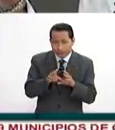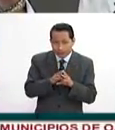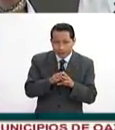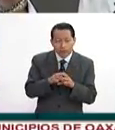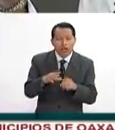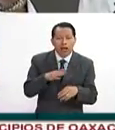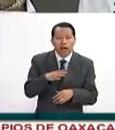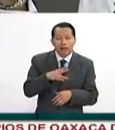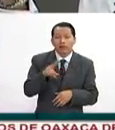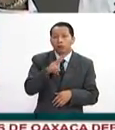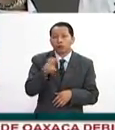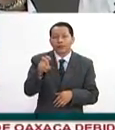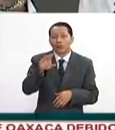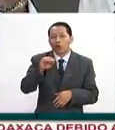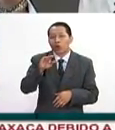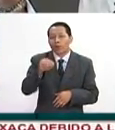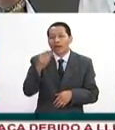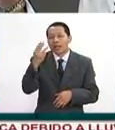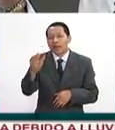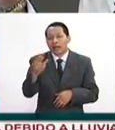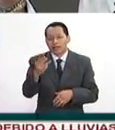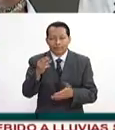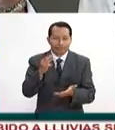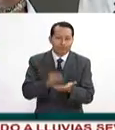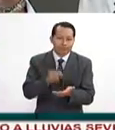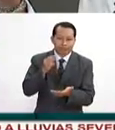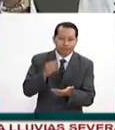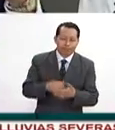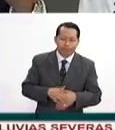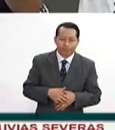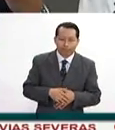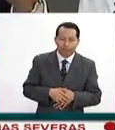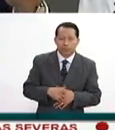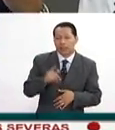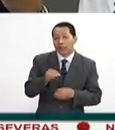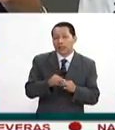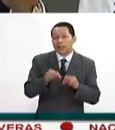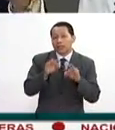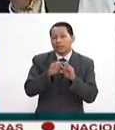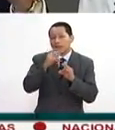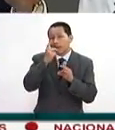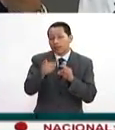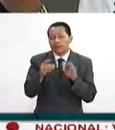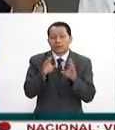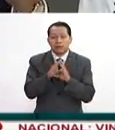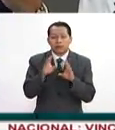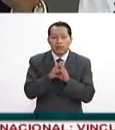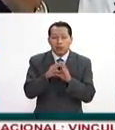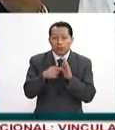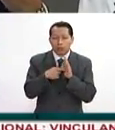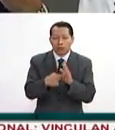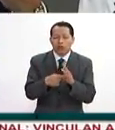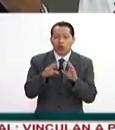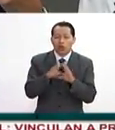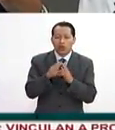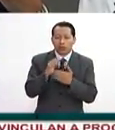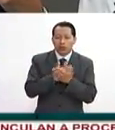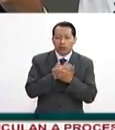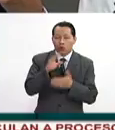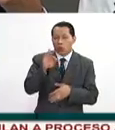presentaron 293 sanciones, que es importante decir que muestran una disminución